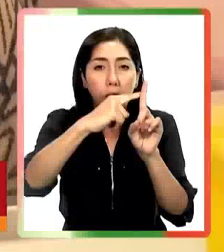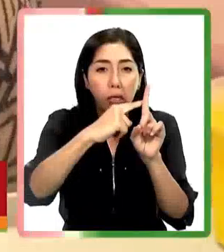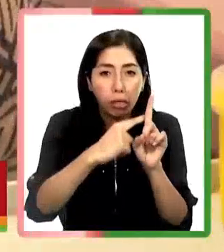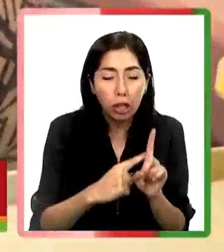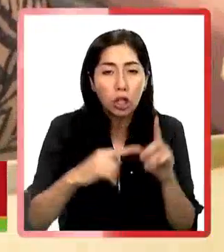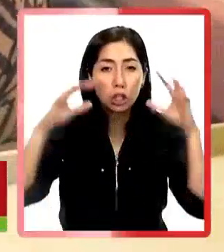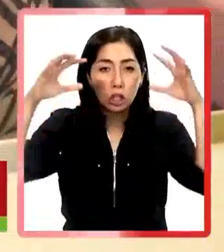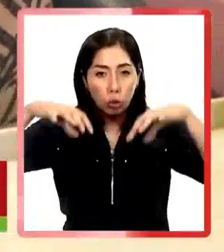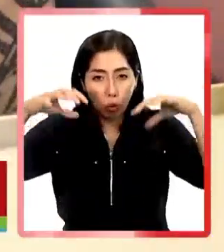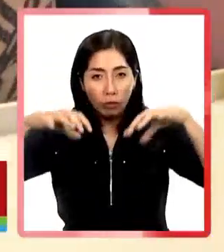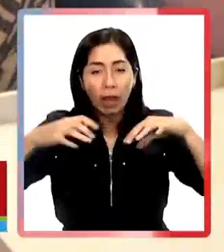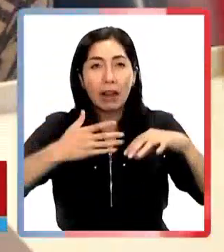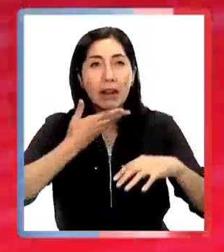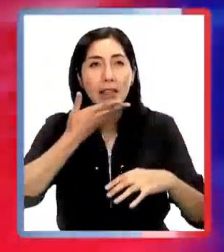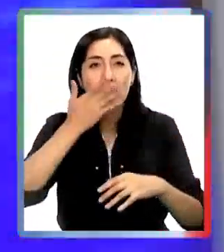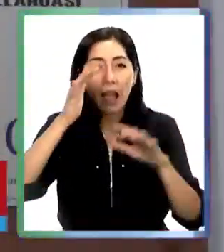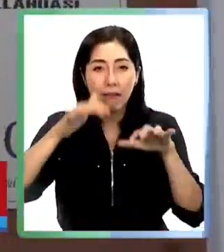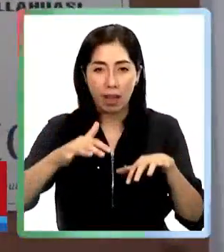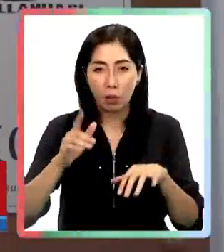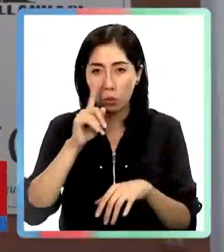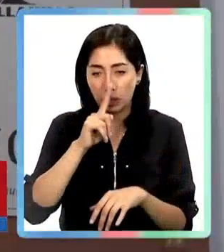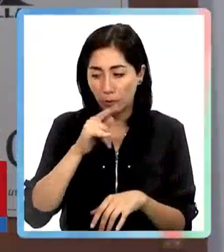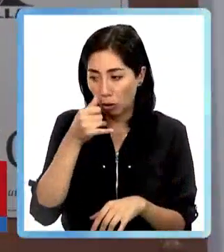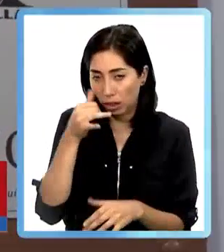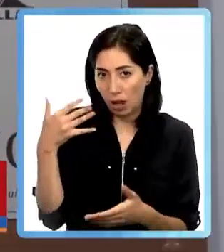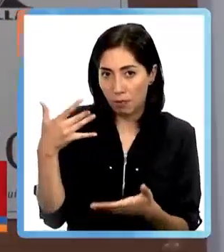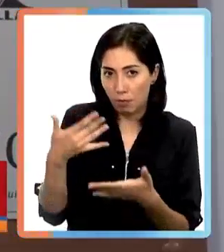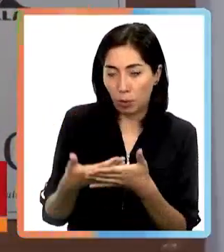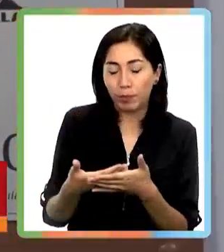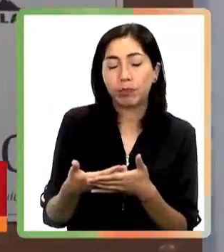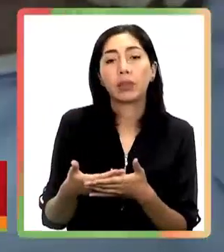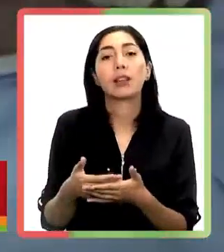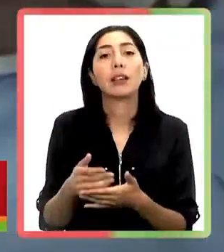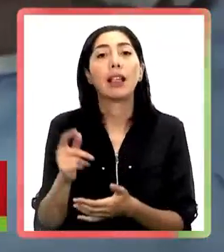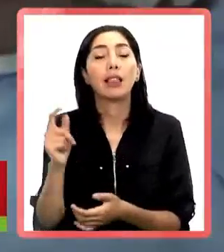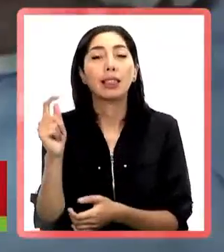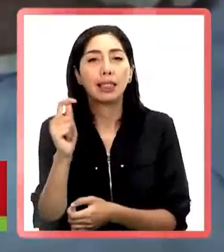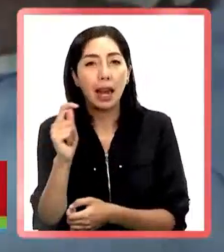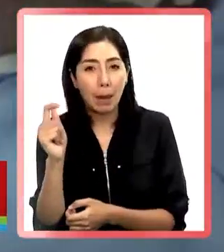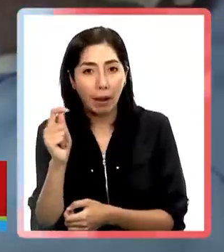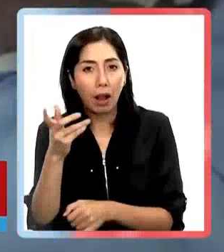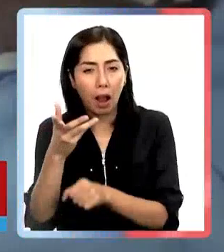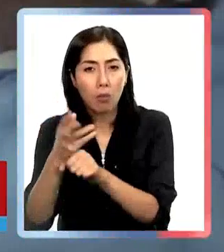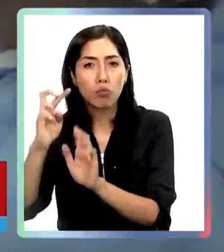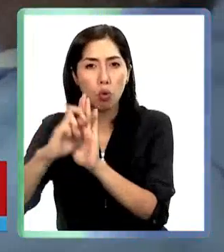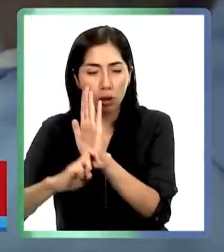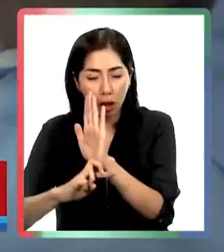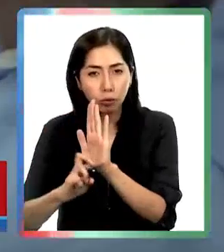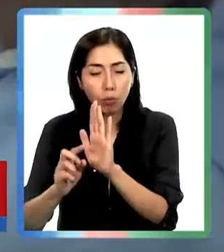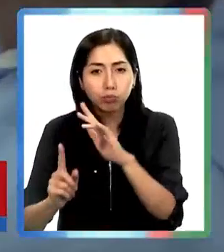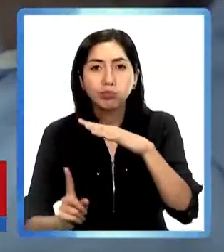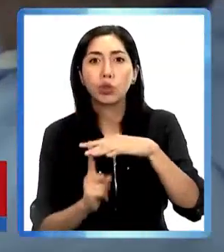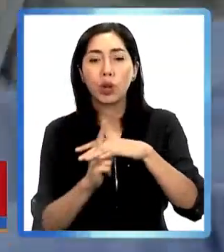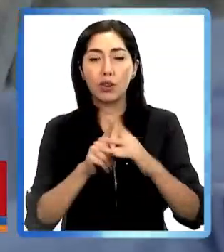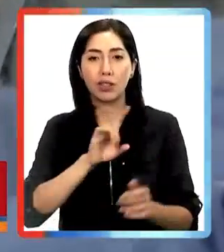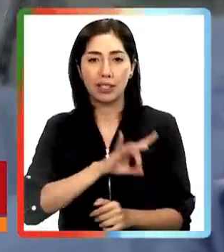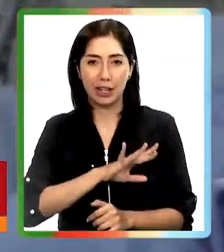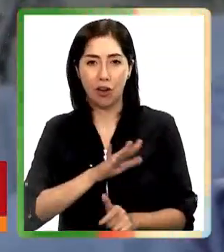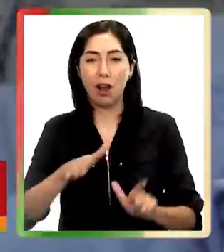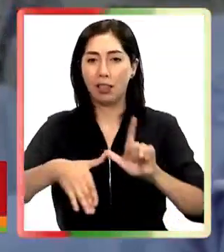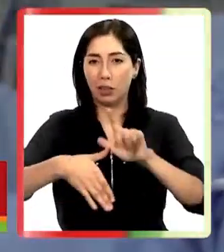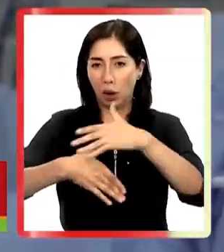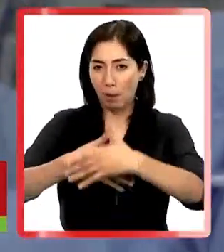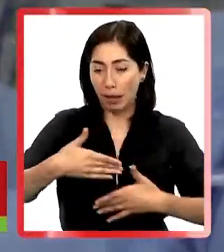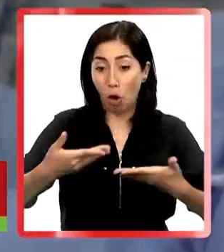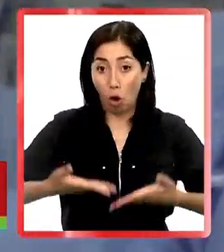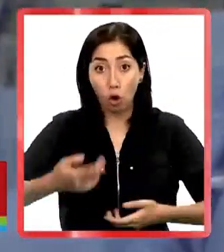y nevazones del último tiempo. El Banco de Piel de Tarapacá es una iniciativa pionera en Chile y en Latinoamérica. Hoy conoceremos